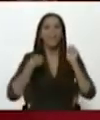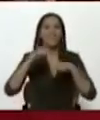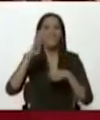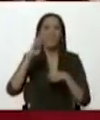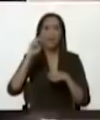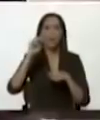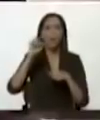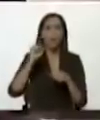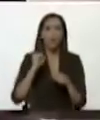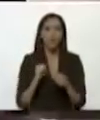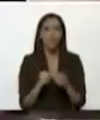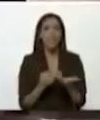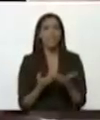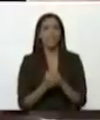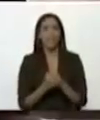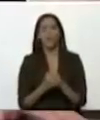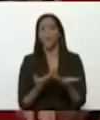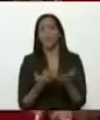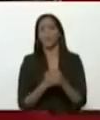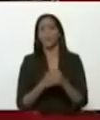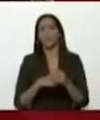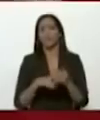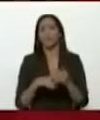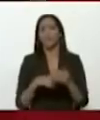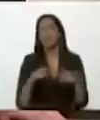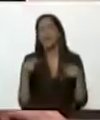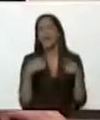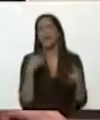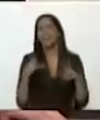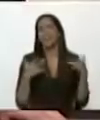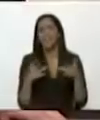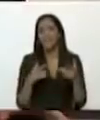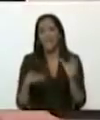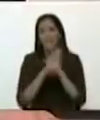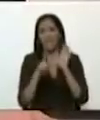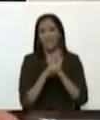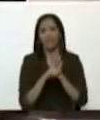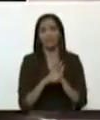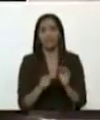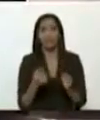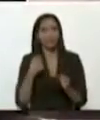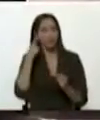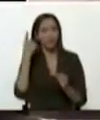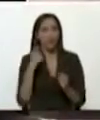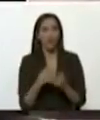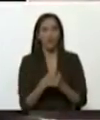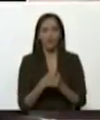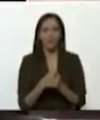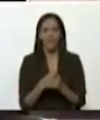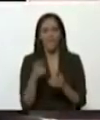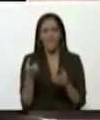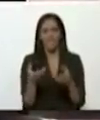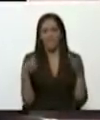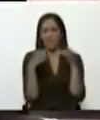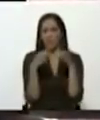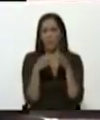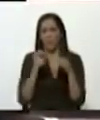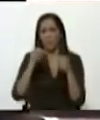Que, o sea, que es como que una operación legal. Que es que nosotros estamos defendiendo la corrupción. Yo no creo que Lara Farías sea el combo de Guaidó. Yo lo que creo... No,